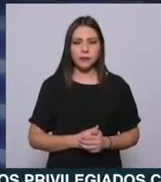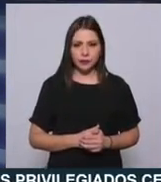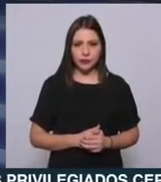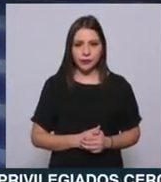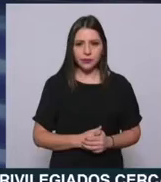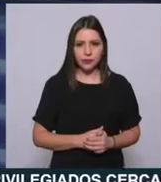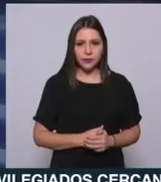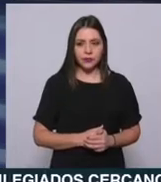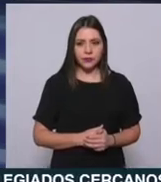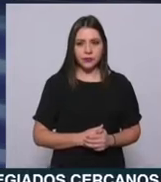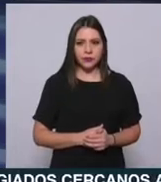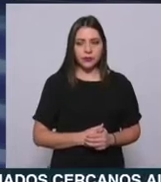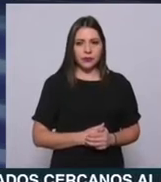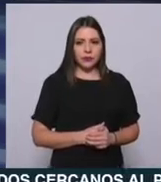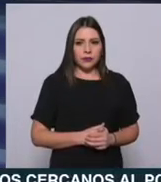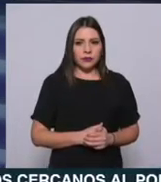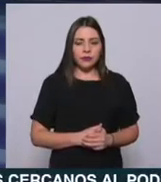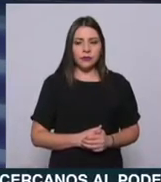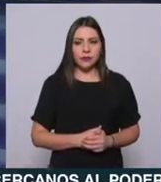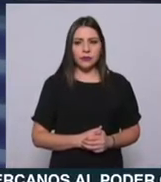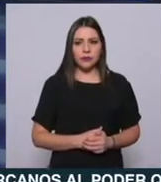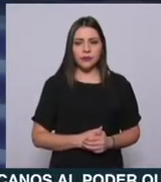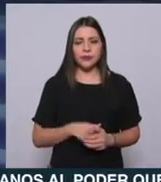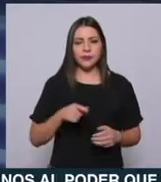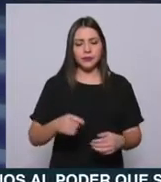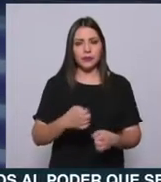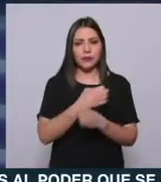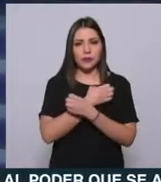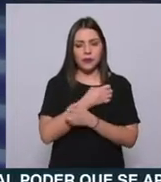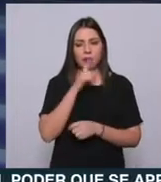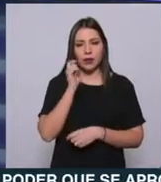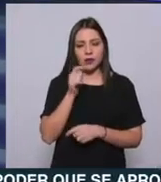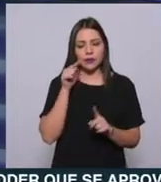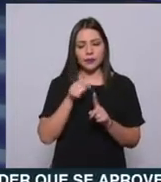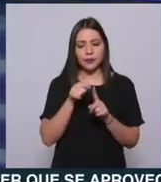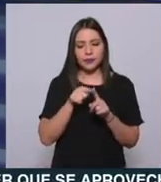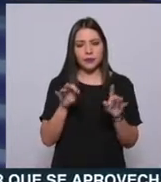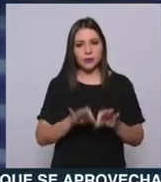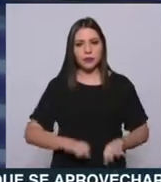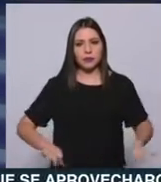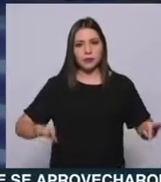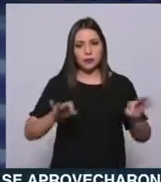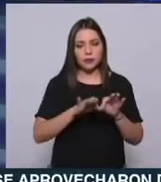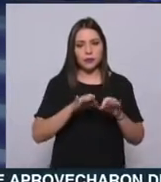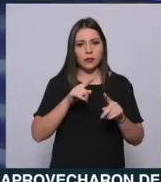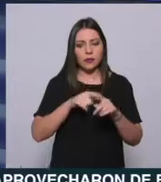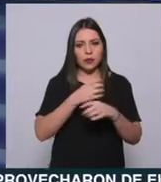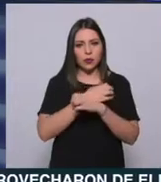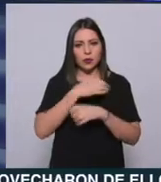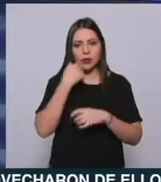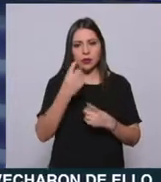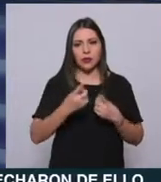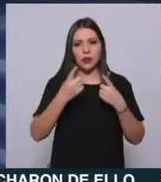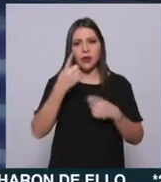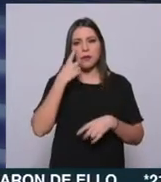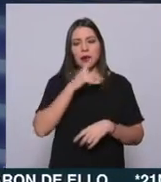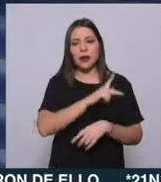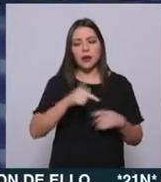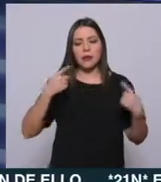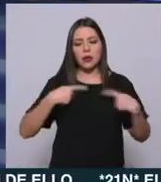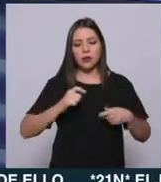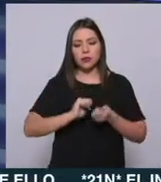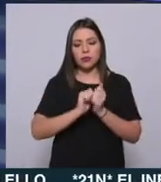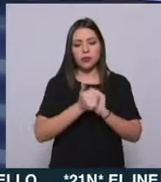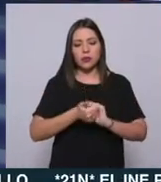es un punto, es un eje de la estrategia, y educación se está planteando introducir a libros de texto